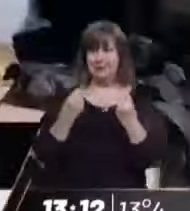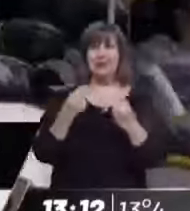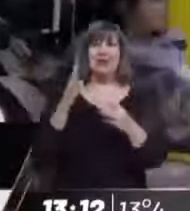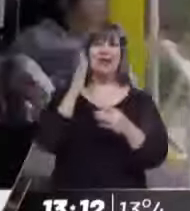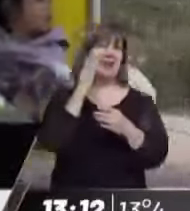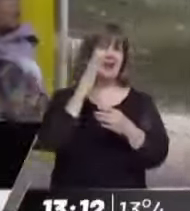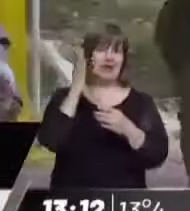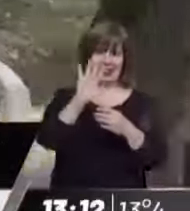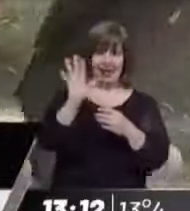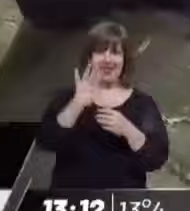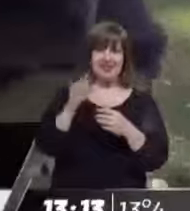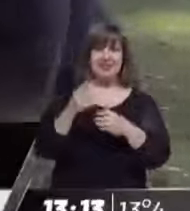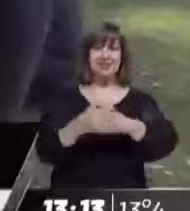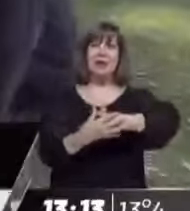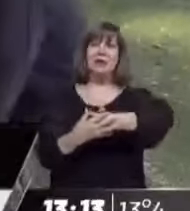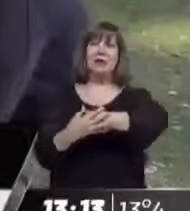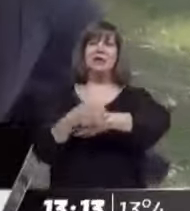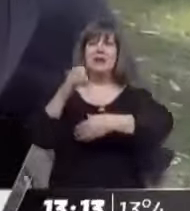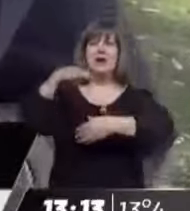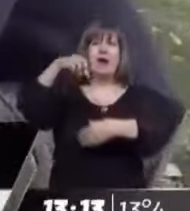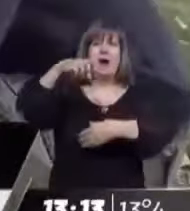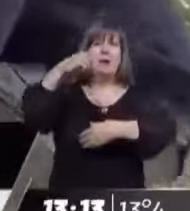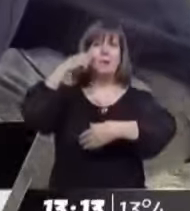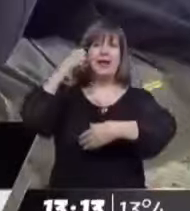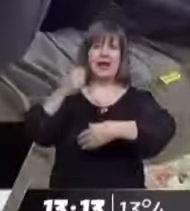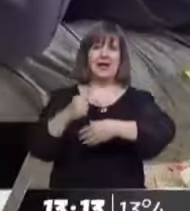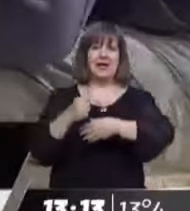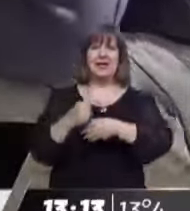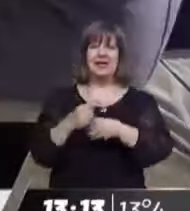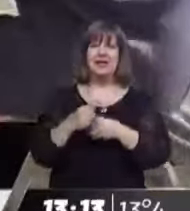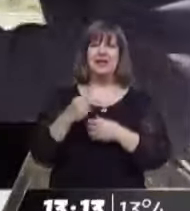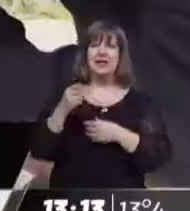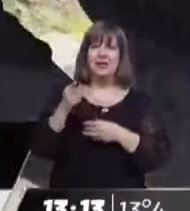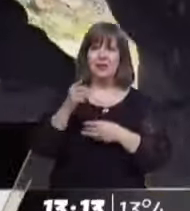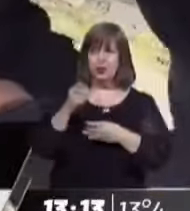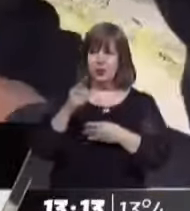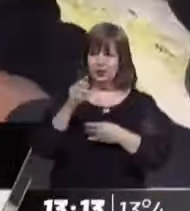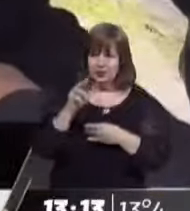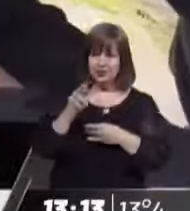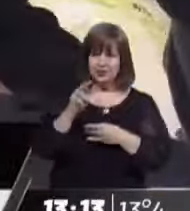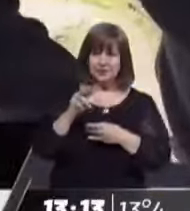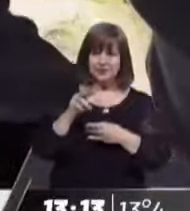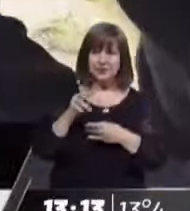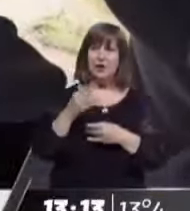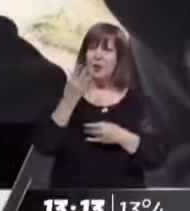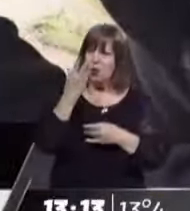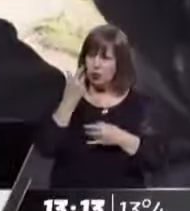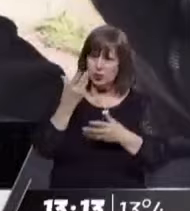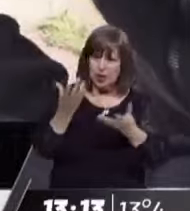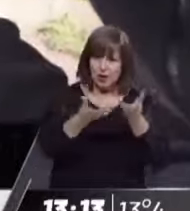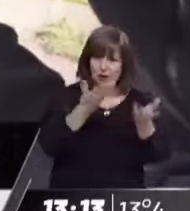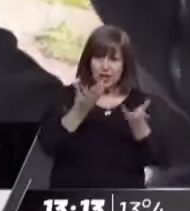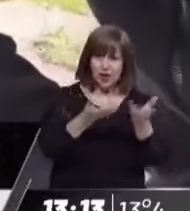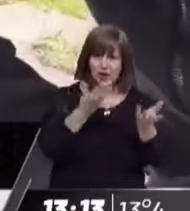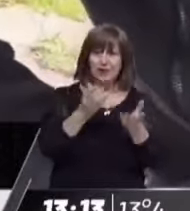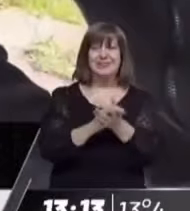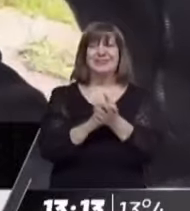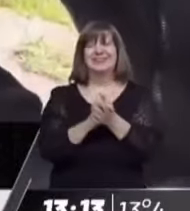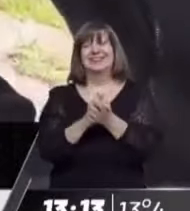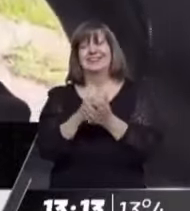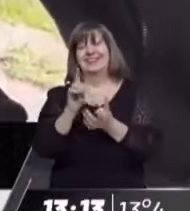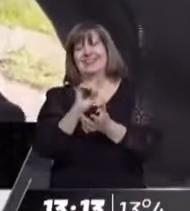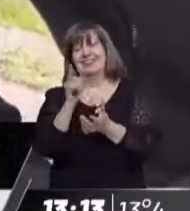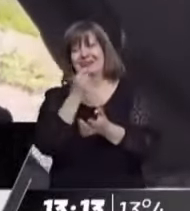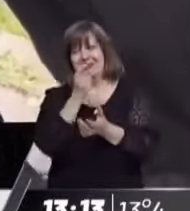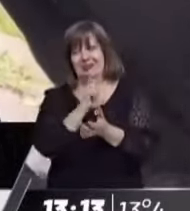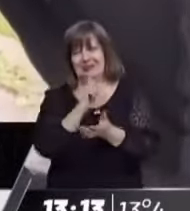saludar. Hola, bebé, Pía, ¿cómo estás? Te vi recién haciendo el fuego. ¿Te gusta el fuego? No.